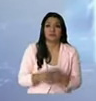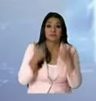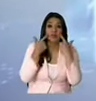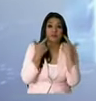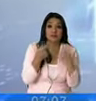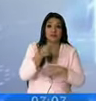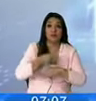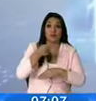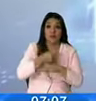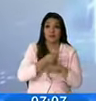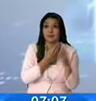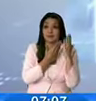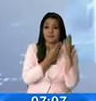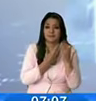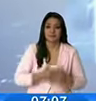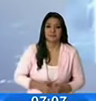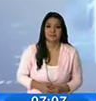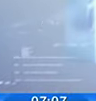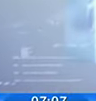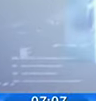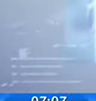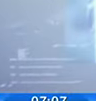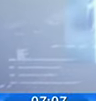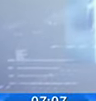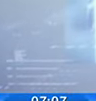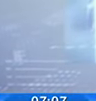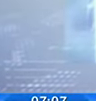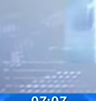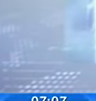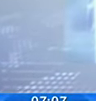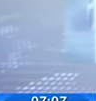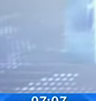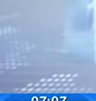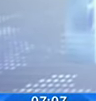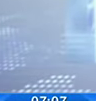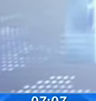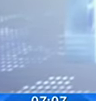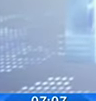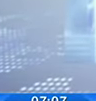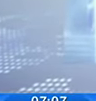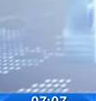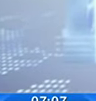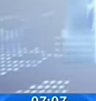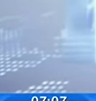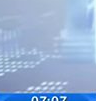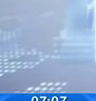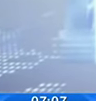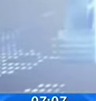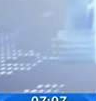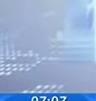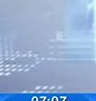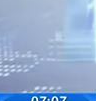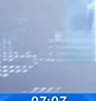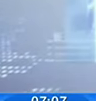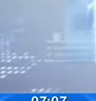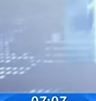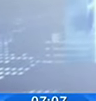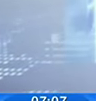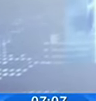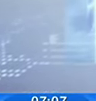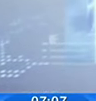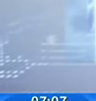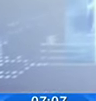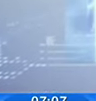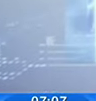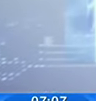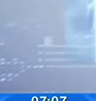año 2017, de enero a julio, hubo aproximadamente 11.536 denuncias por el delito de robo.